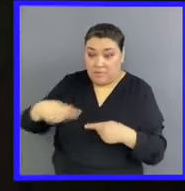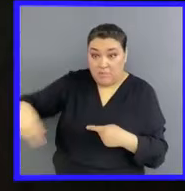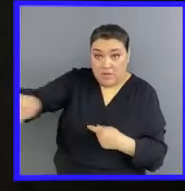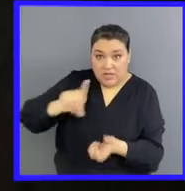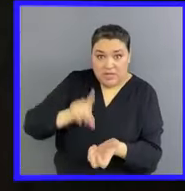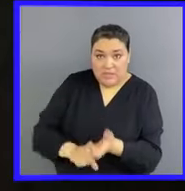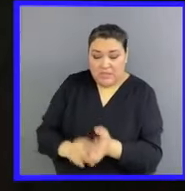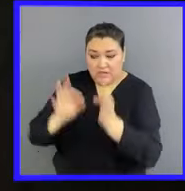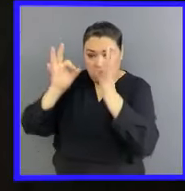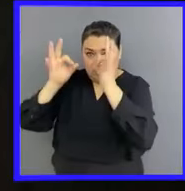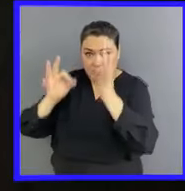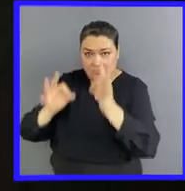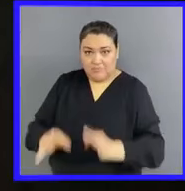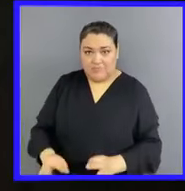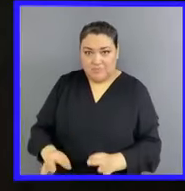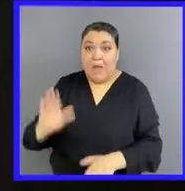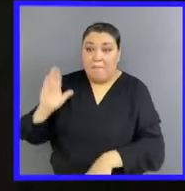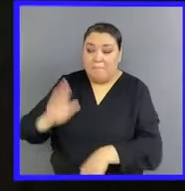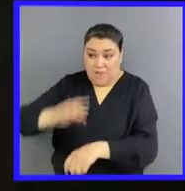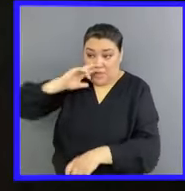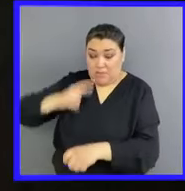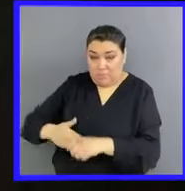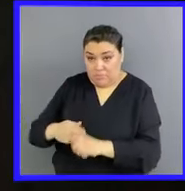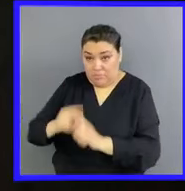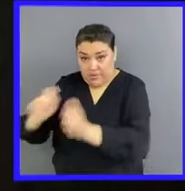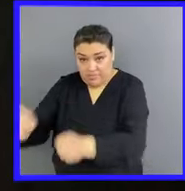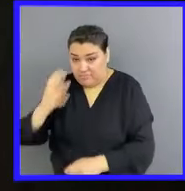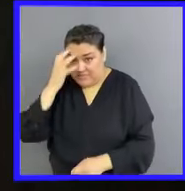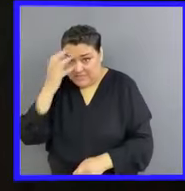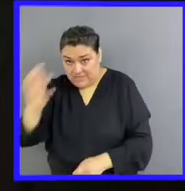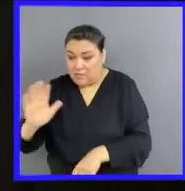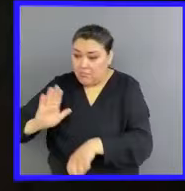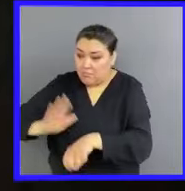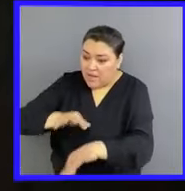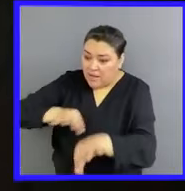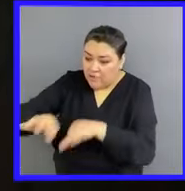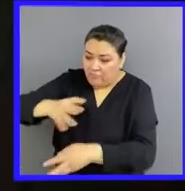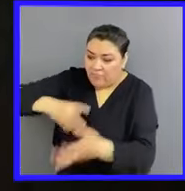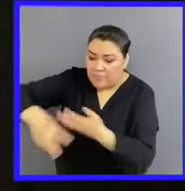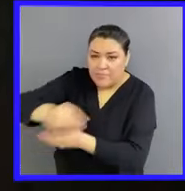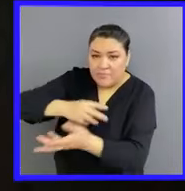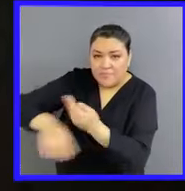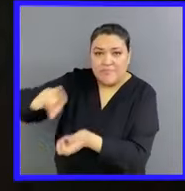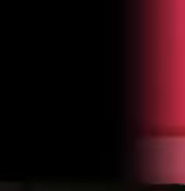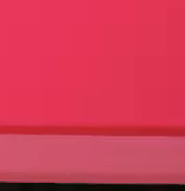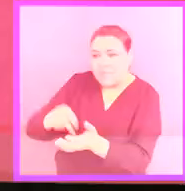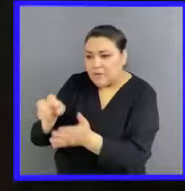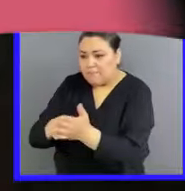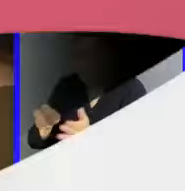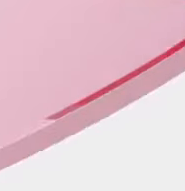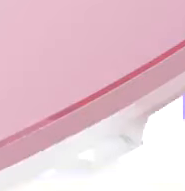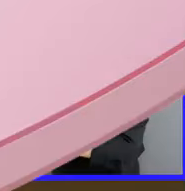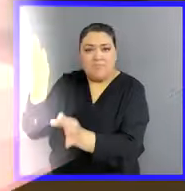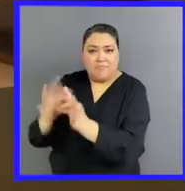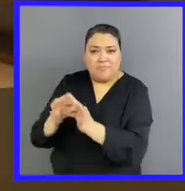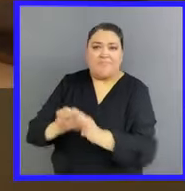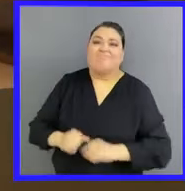judicial, la responsabilidad pública y la operación eficiente de los órganos disciplinarios.